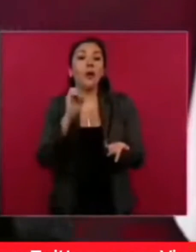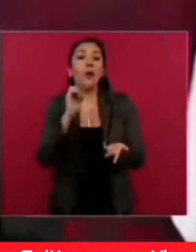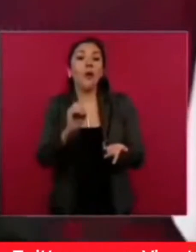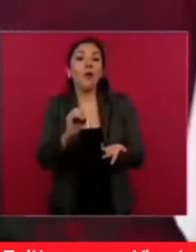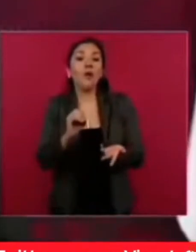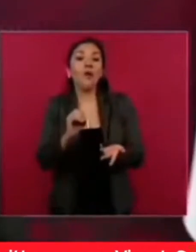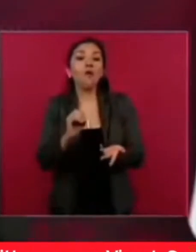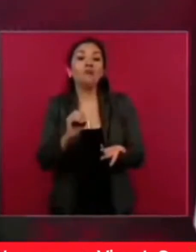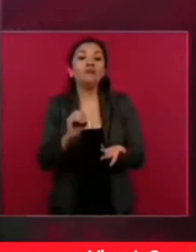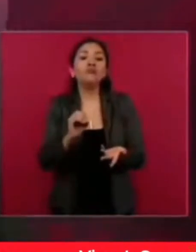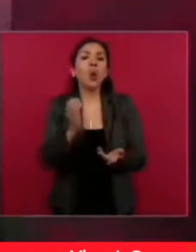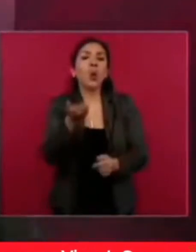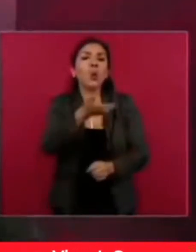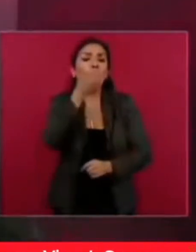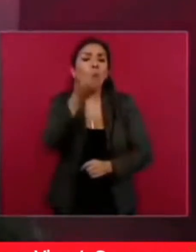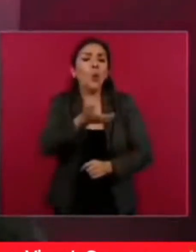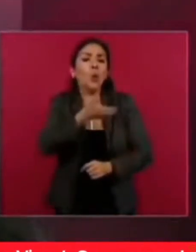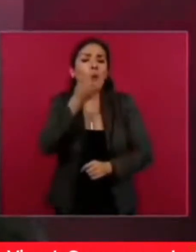recibían